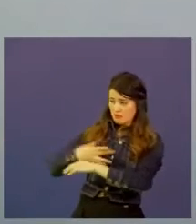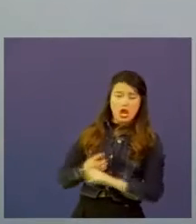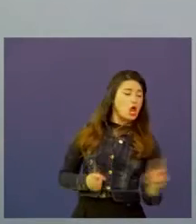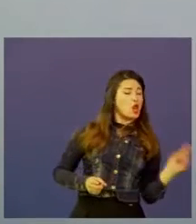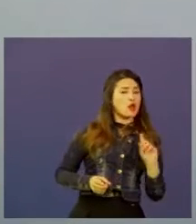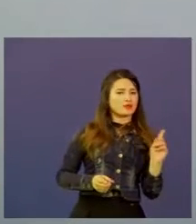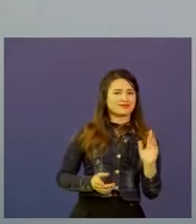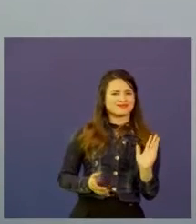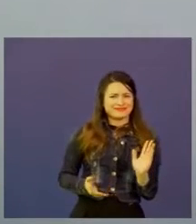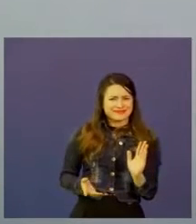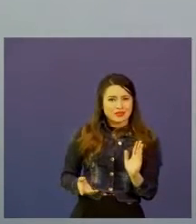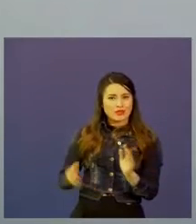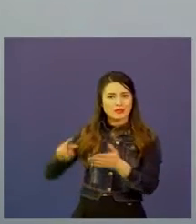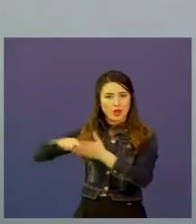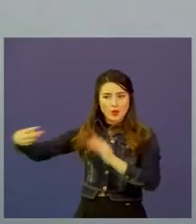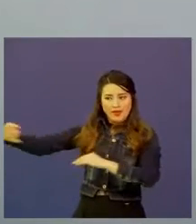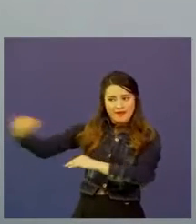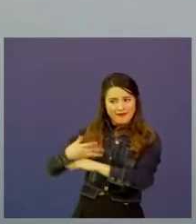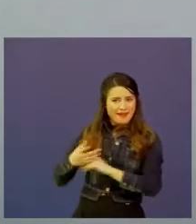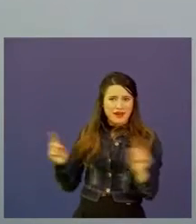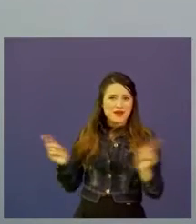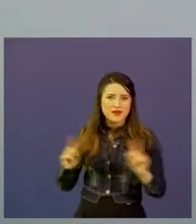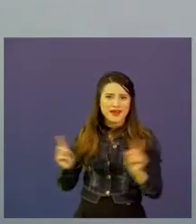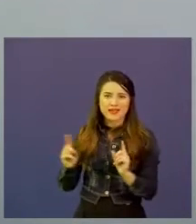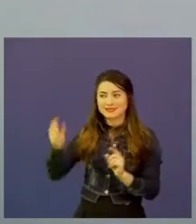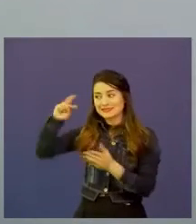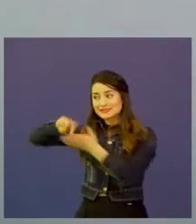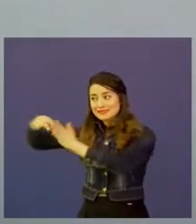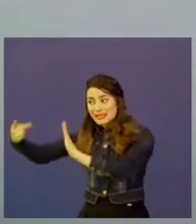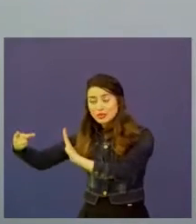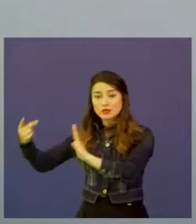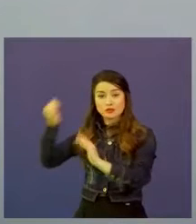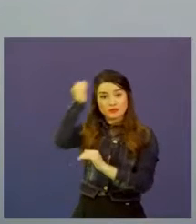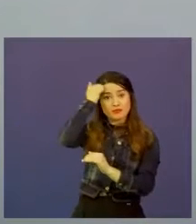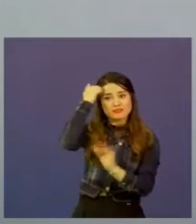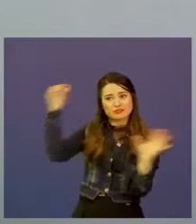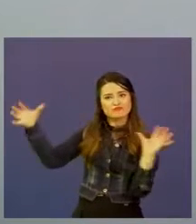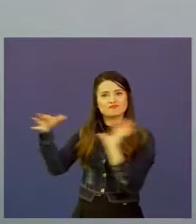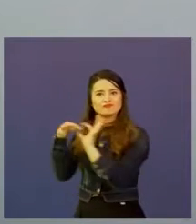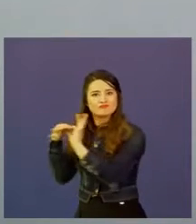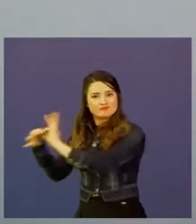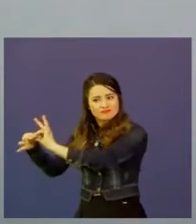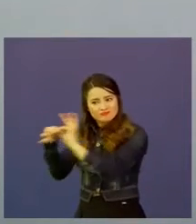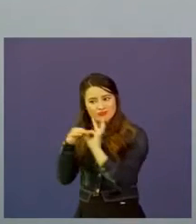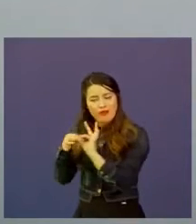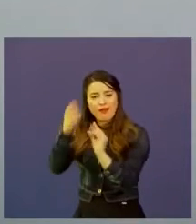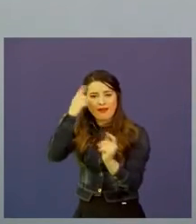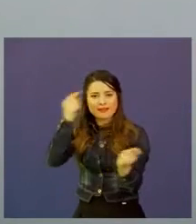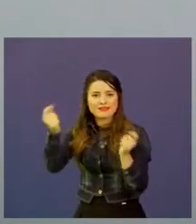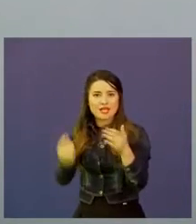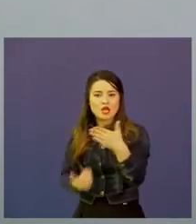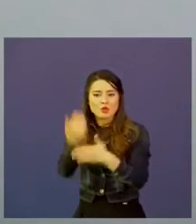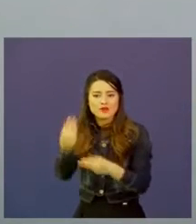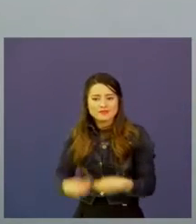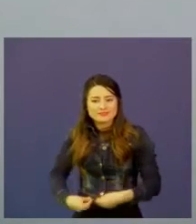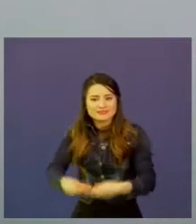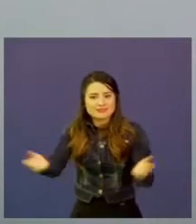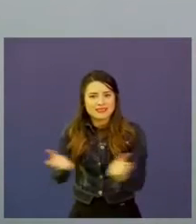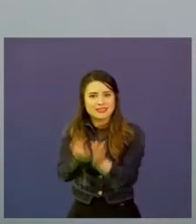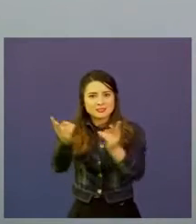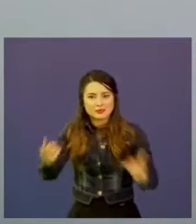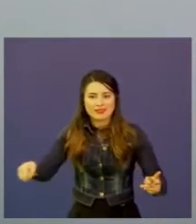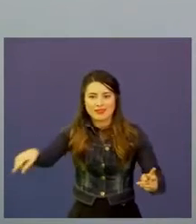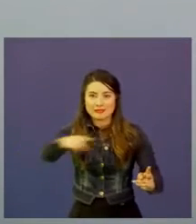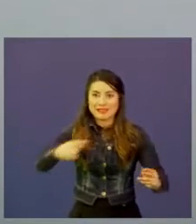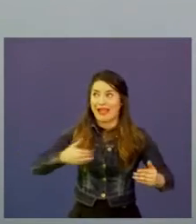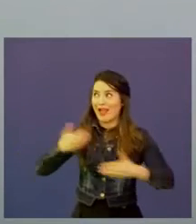juicioso, planeado, orientado, poder proveerle al estudiante nuevas estrategias que sean más efectivas, que lo diviertan, que sean más